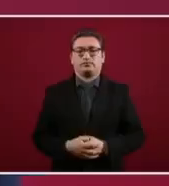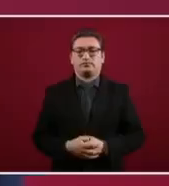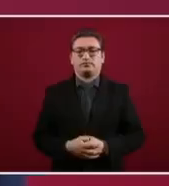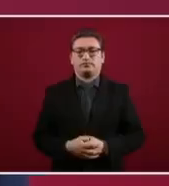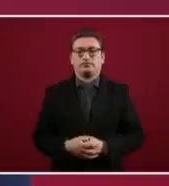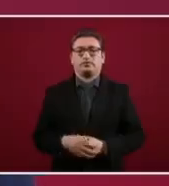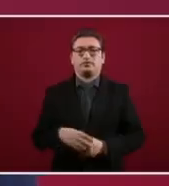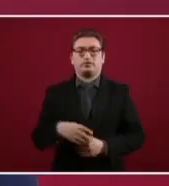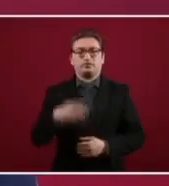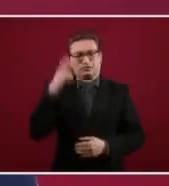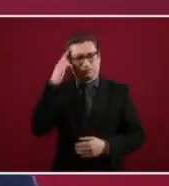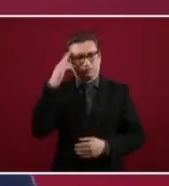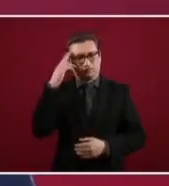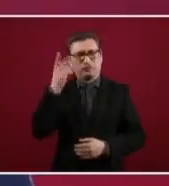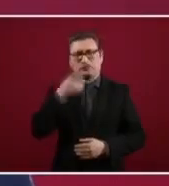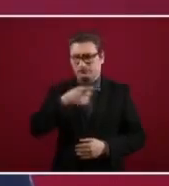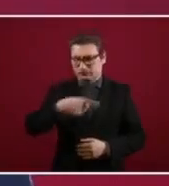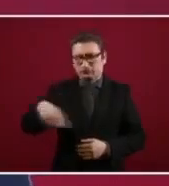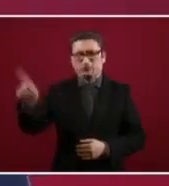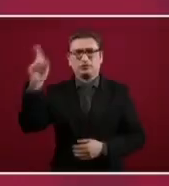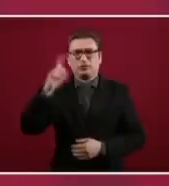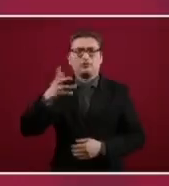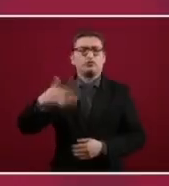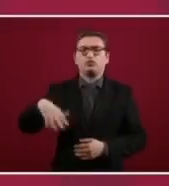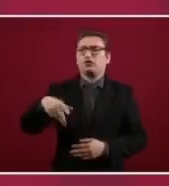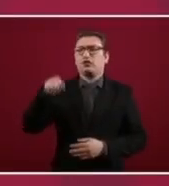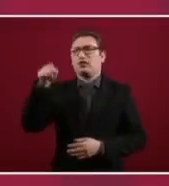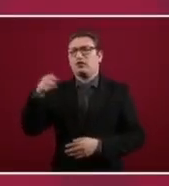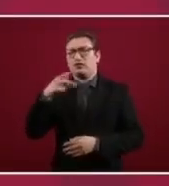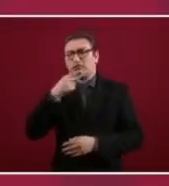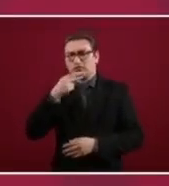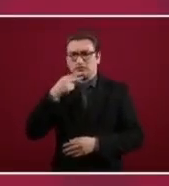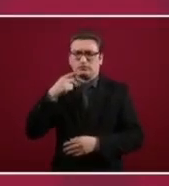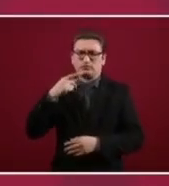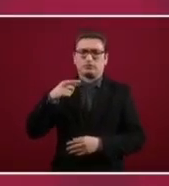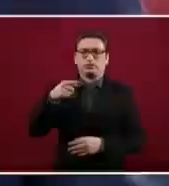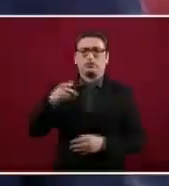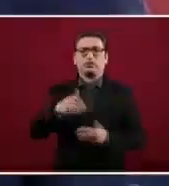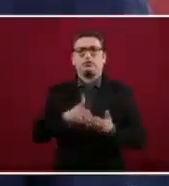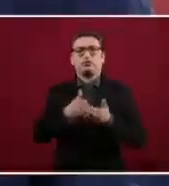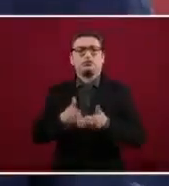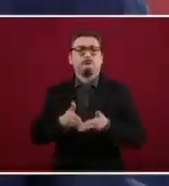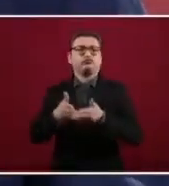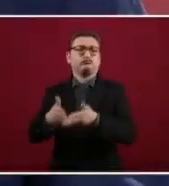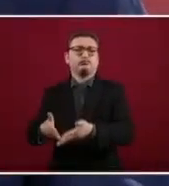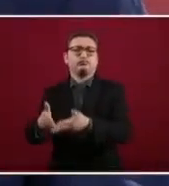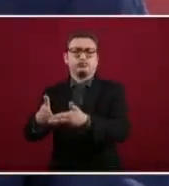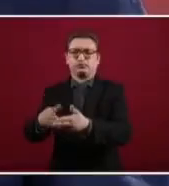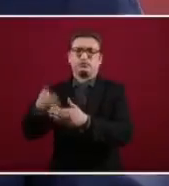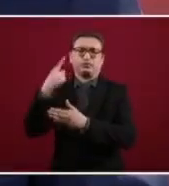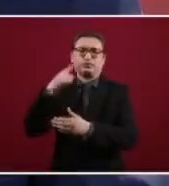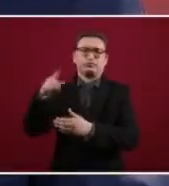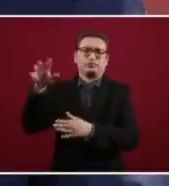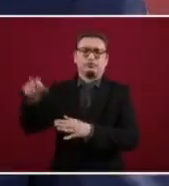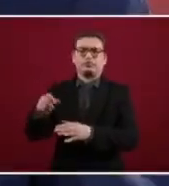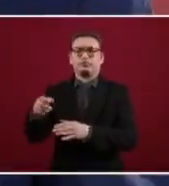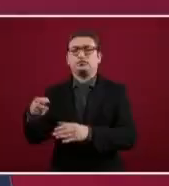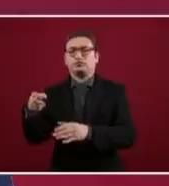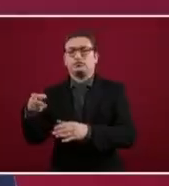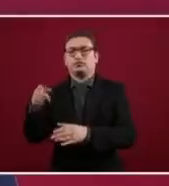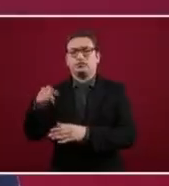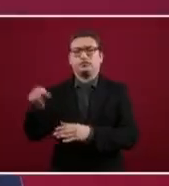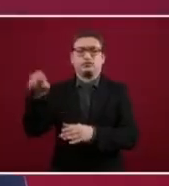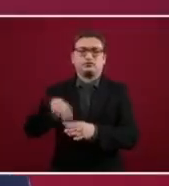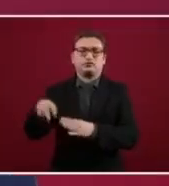y manda porfirio a buscarlo mandó una embarcación y llegue a la embarcación a